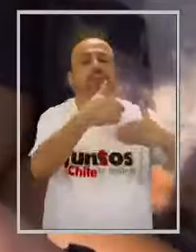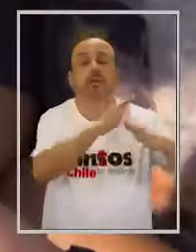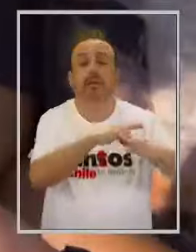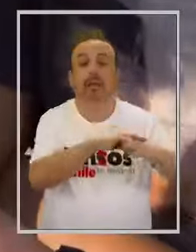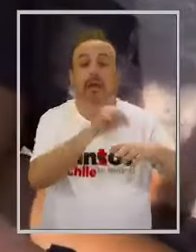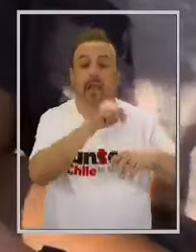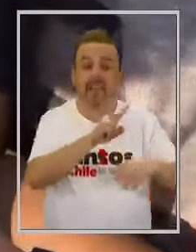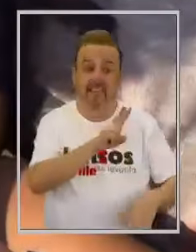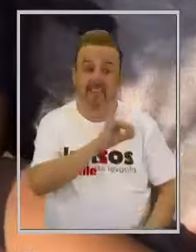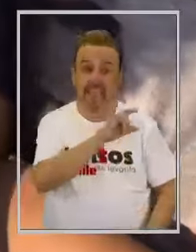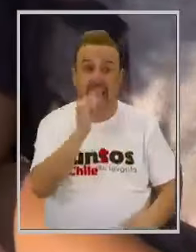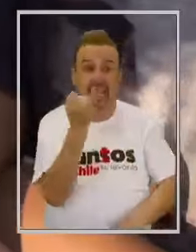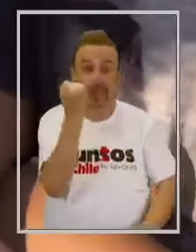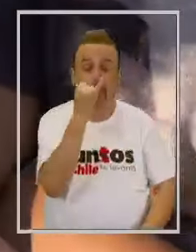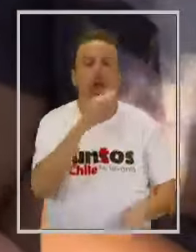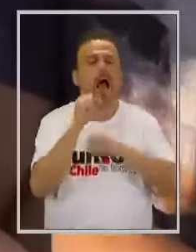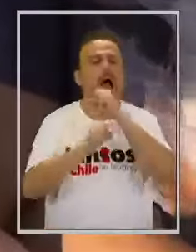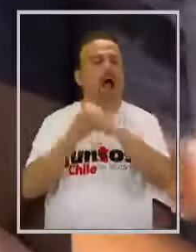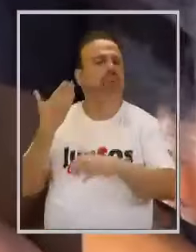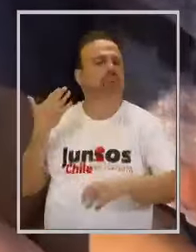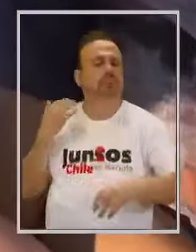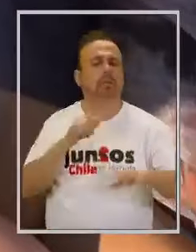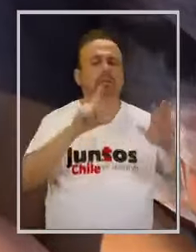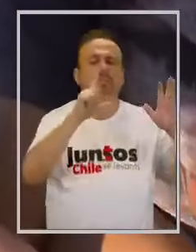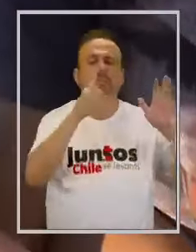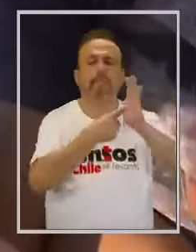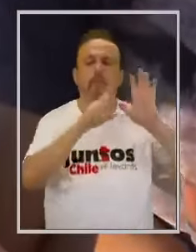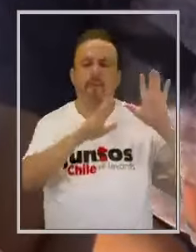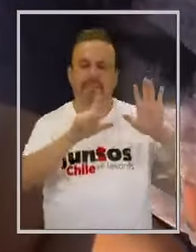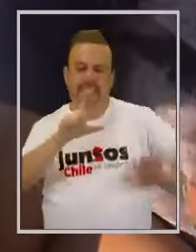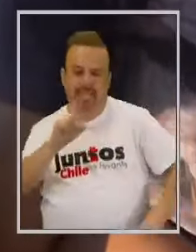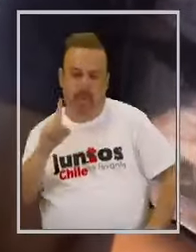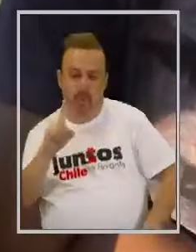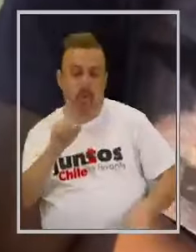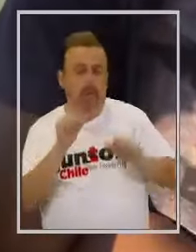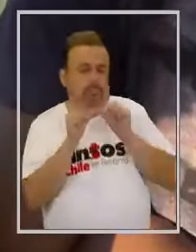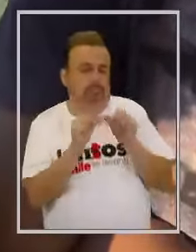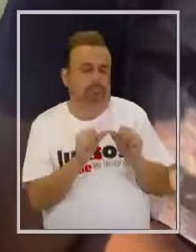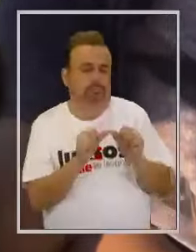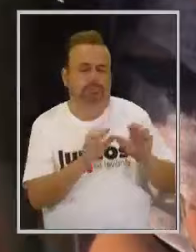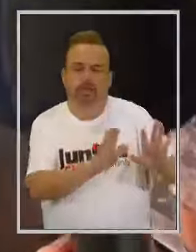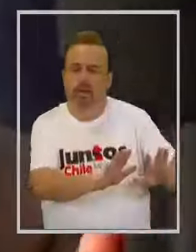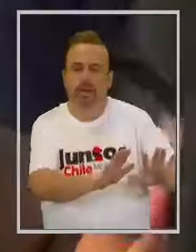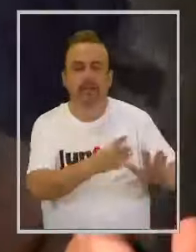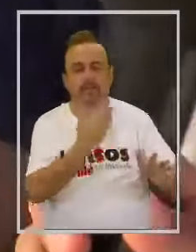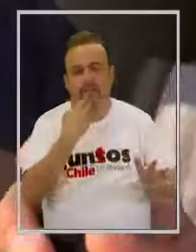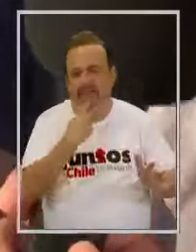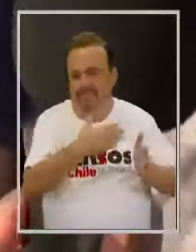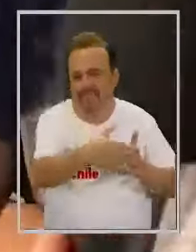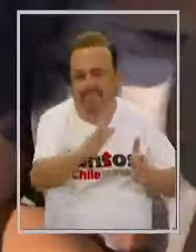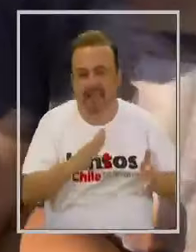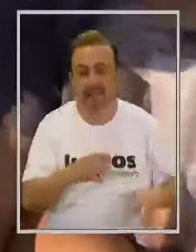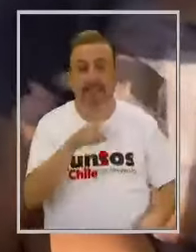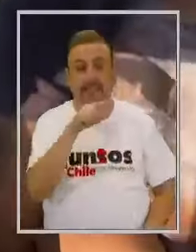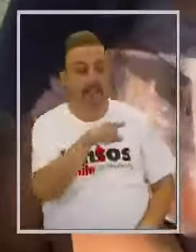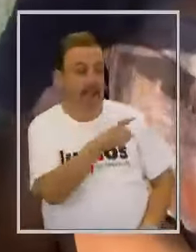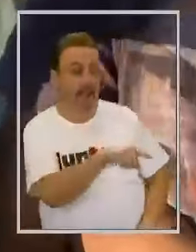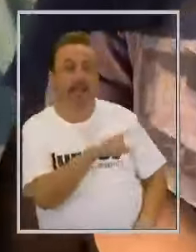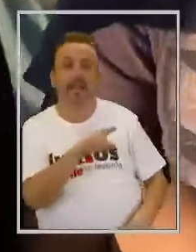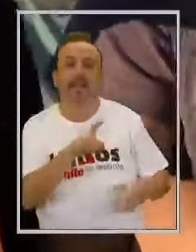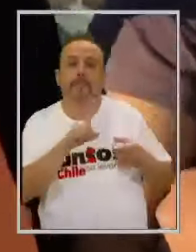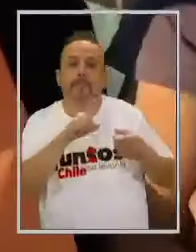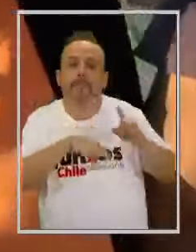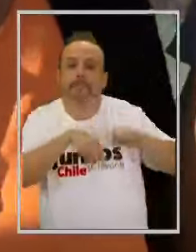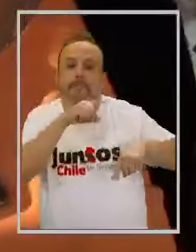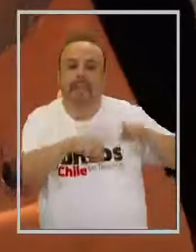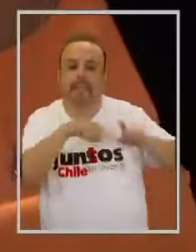comenzó la Villa Independencia, el año 71. Toda una vida acá, toda una vida aquí. Está la prima también acá, Sigrid,